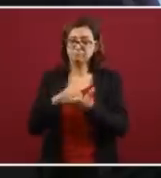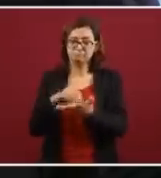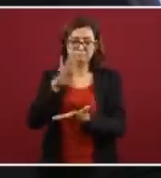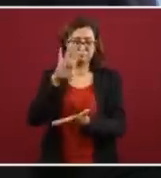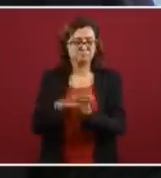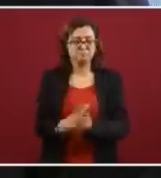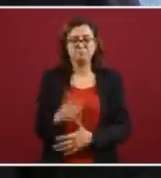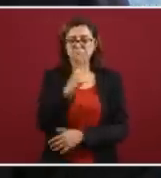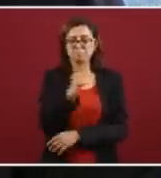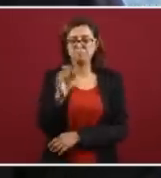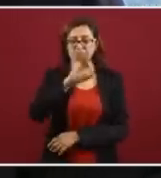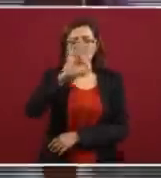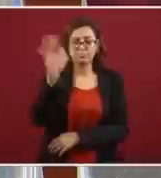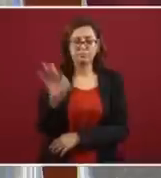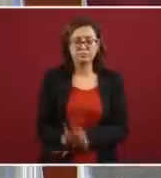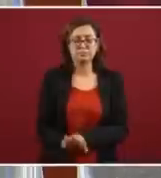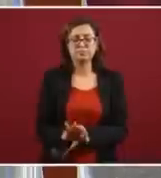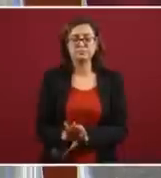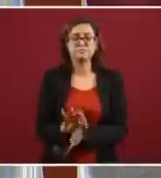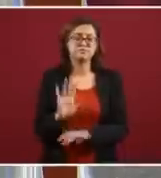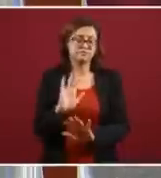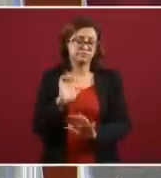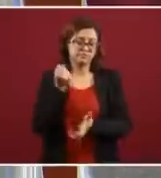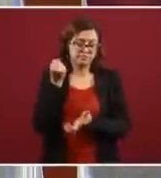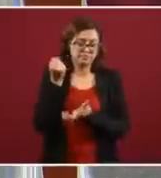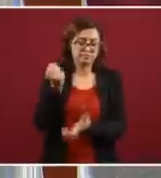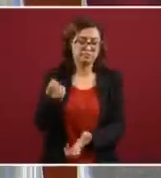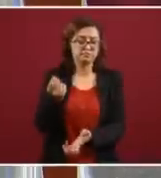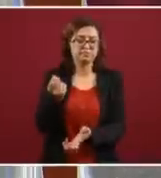prácticamente al 100 desde el ámbito presupuestal,